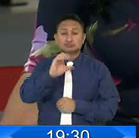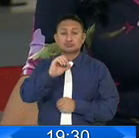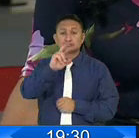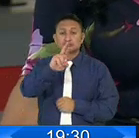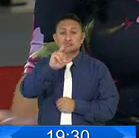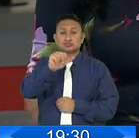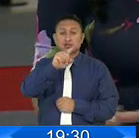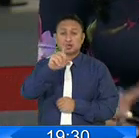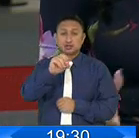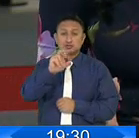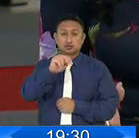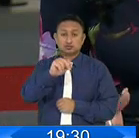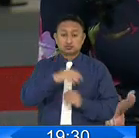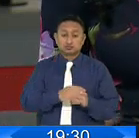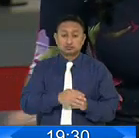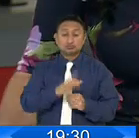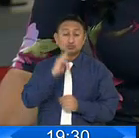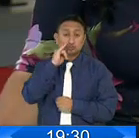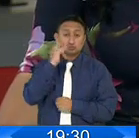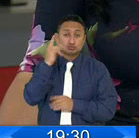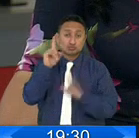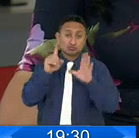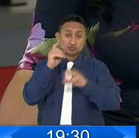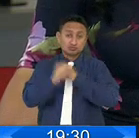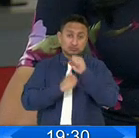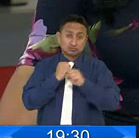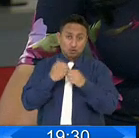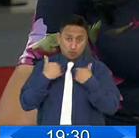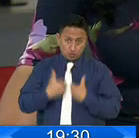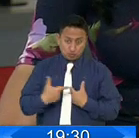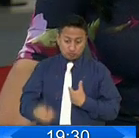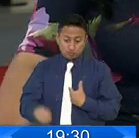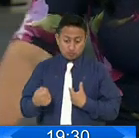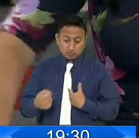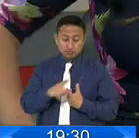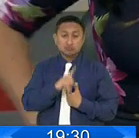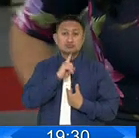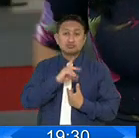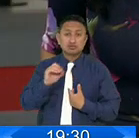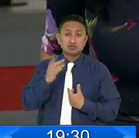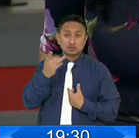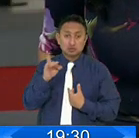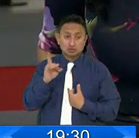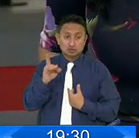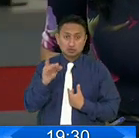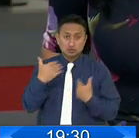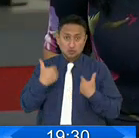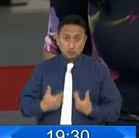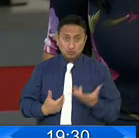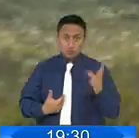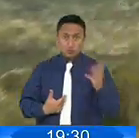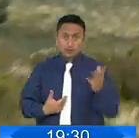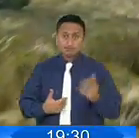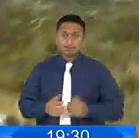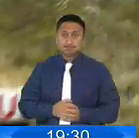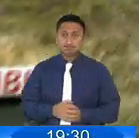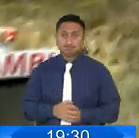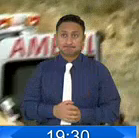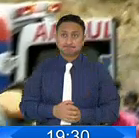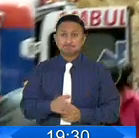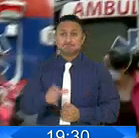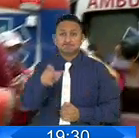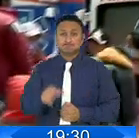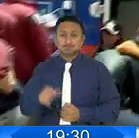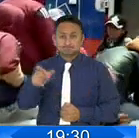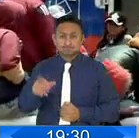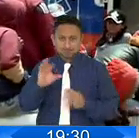Cantón Mejía. El cuerpo de un menor de 6 años fue recuperado, pero falta el de su tío de 18 años de edad. Varias personas y